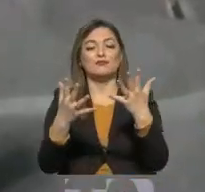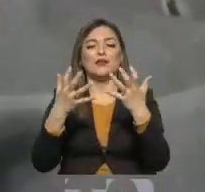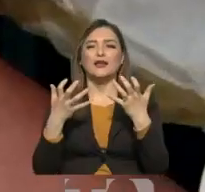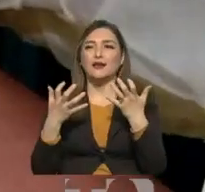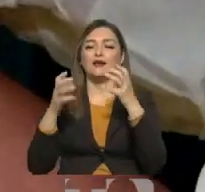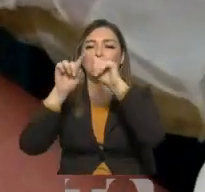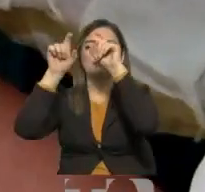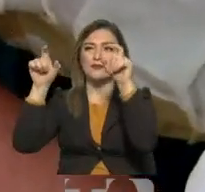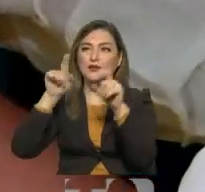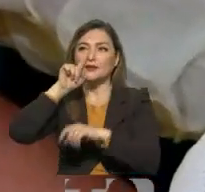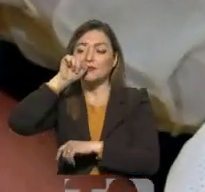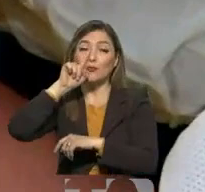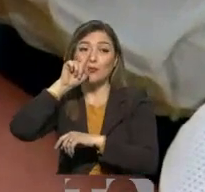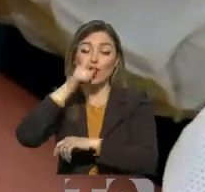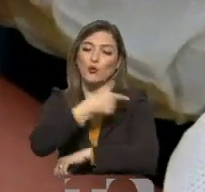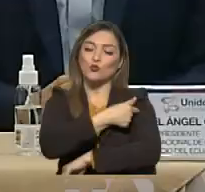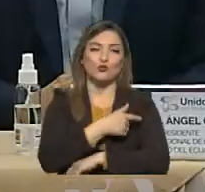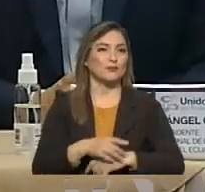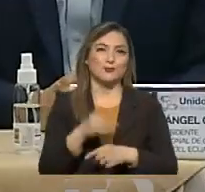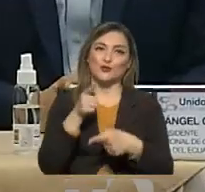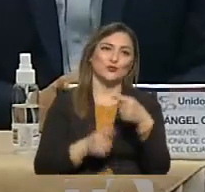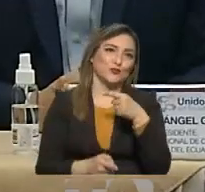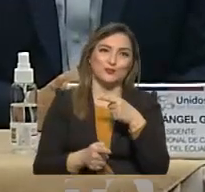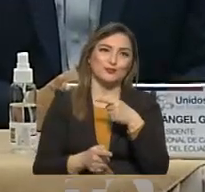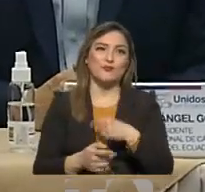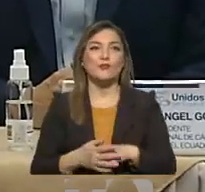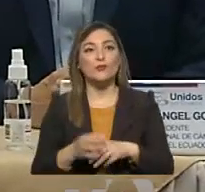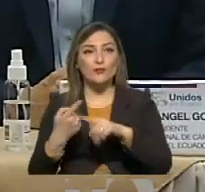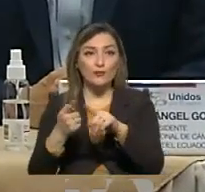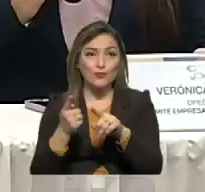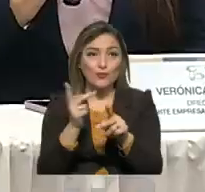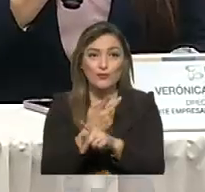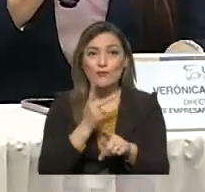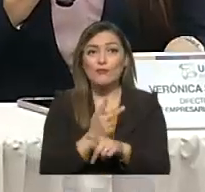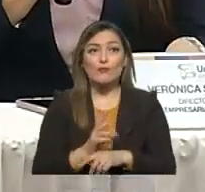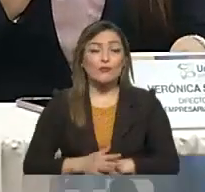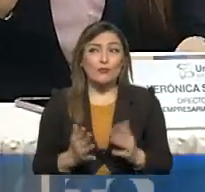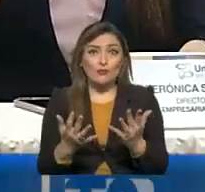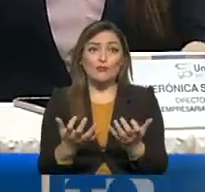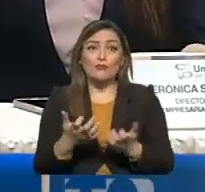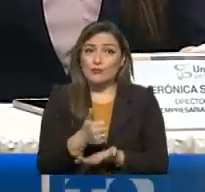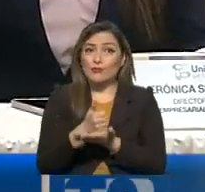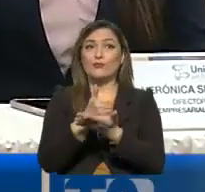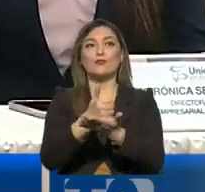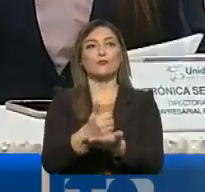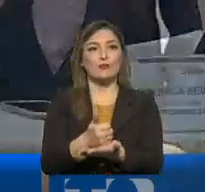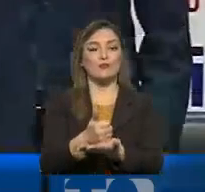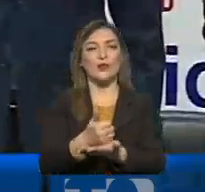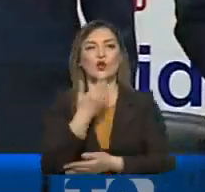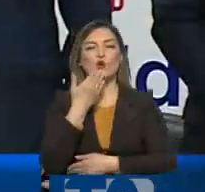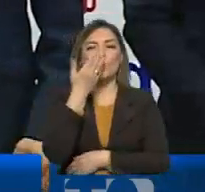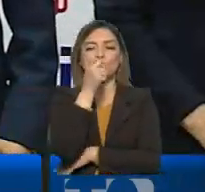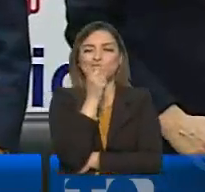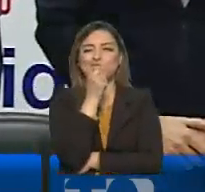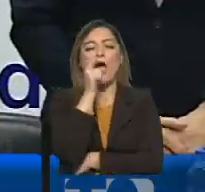sus familias no es de momento una posibilidad. Pero desde los sectores productivos dicen tener la intención de ayudar a como dé lugar.